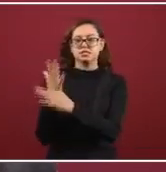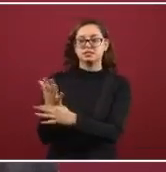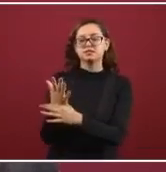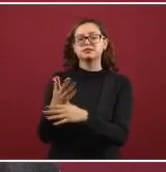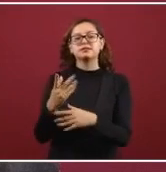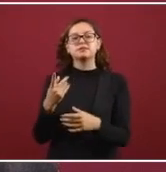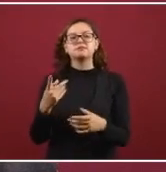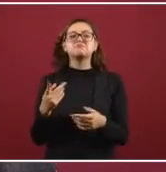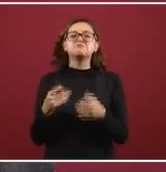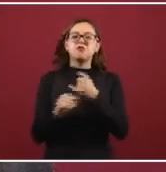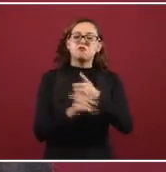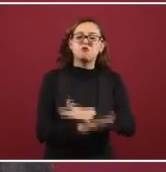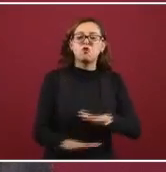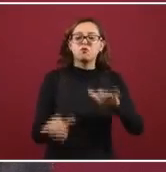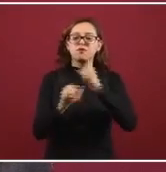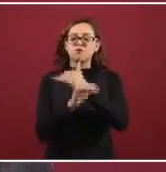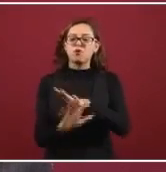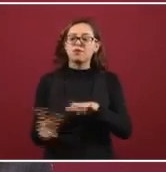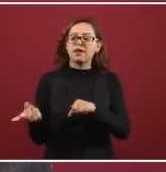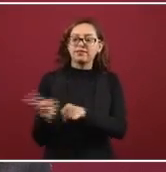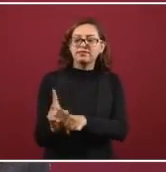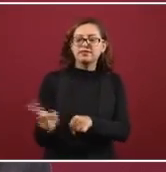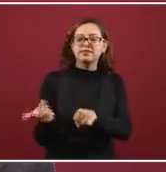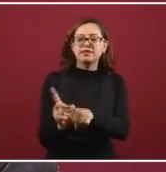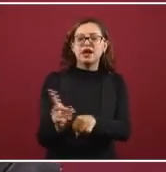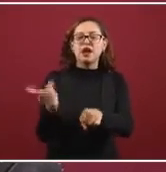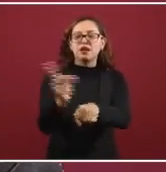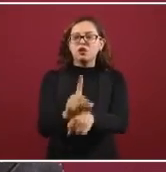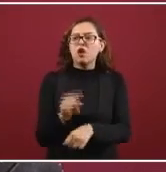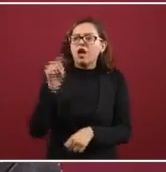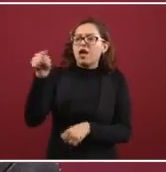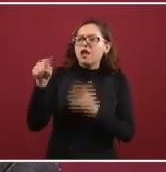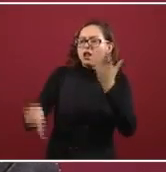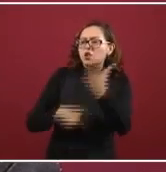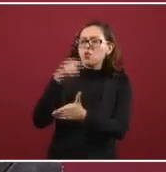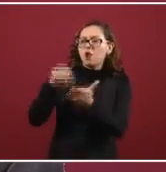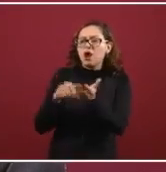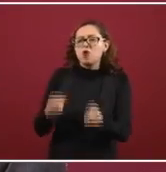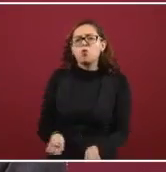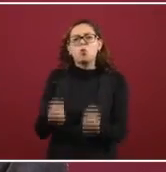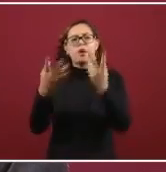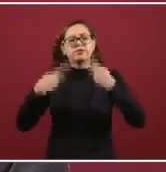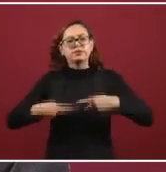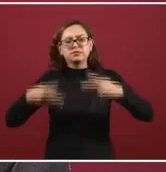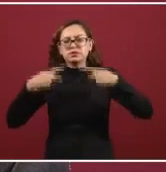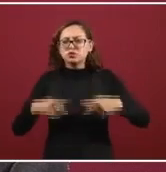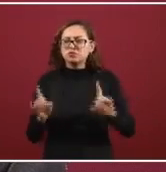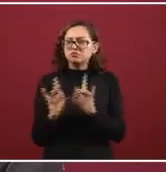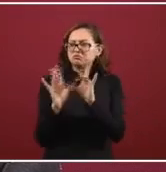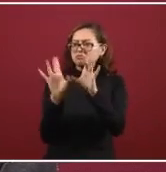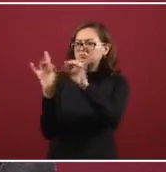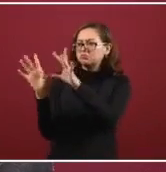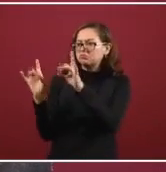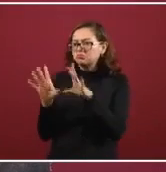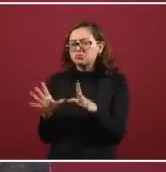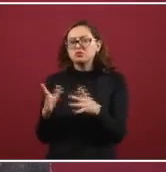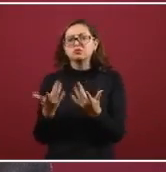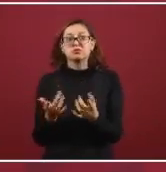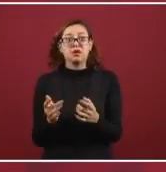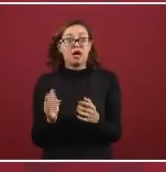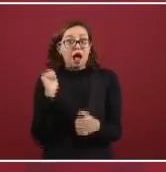cada estación migratoria? ¿Qué incidentes tuviste? ¿Cuántas personas fueron